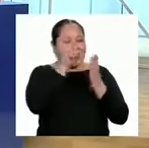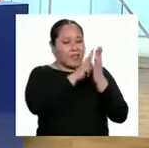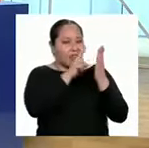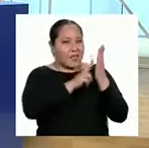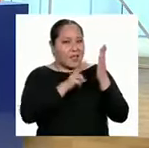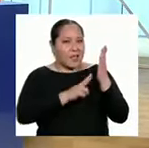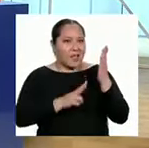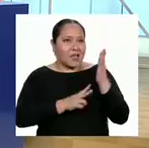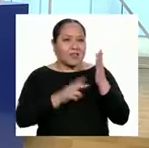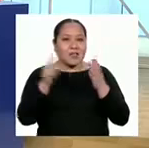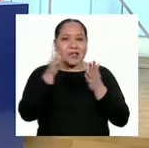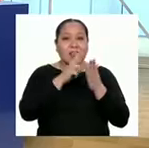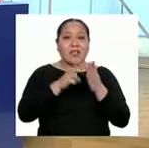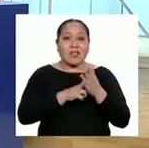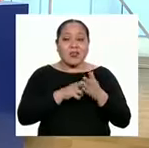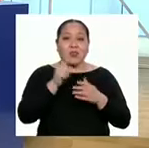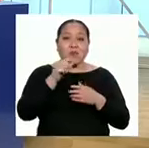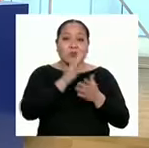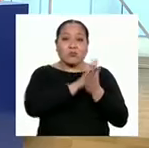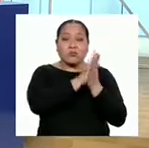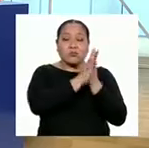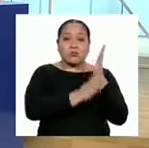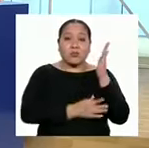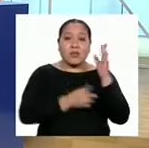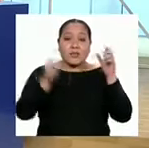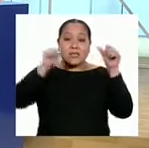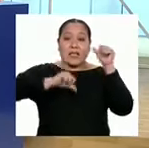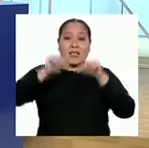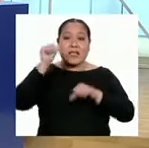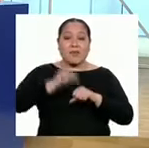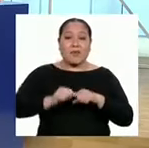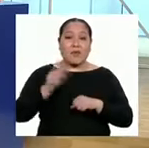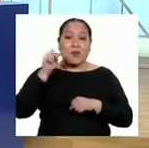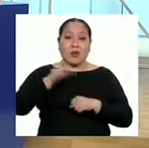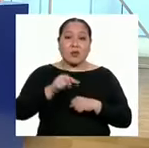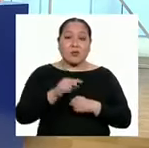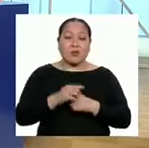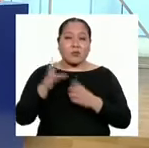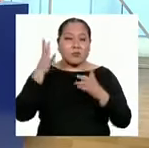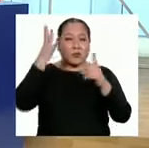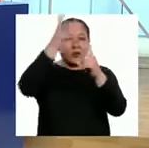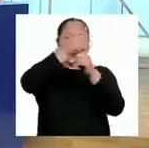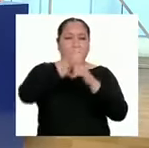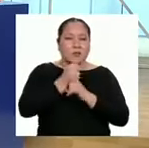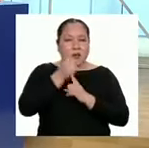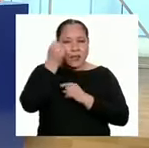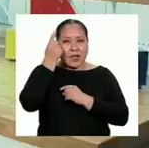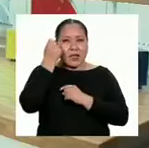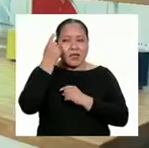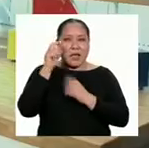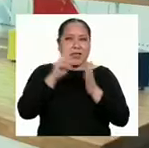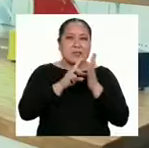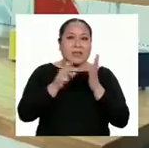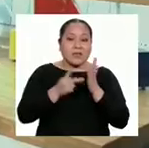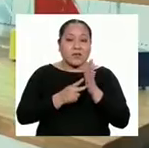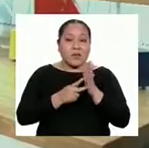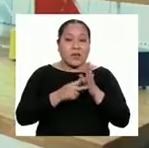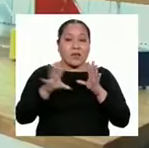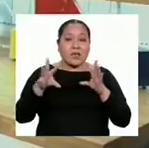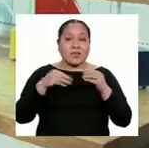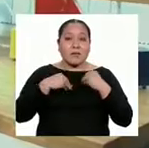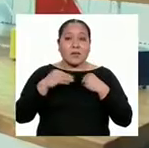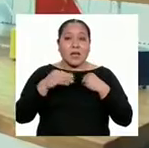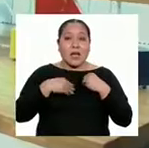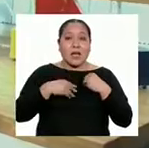textos a través de la lectura de un artículo científico. Con ello, hemos logrado inferir significados y reconocer